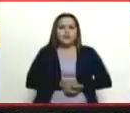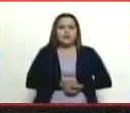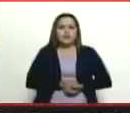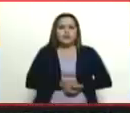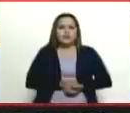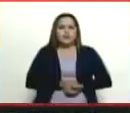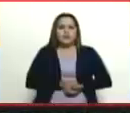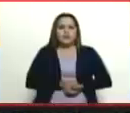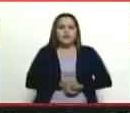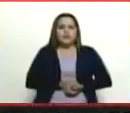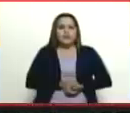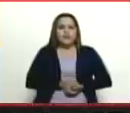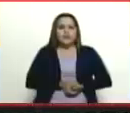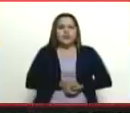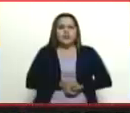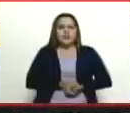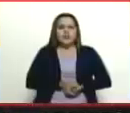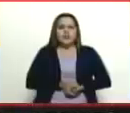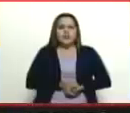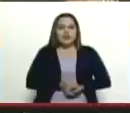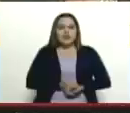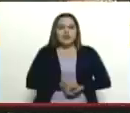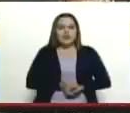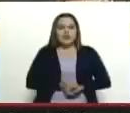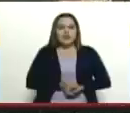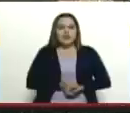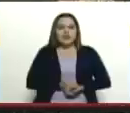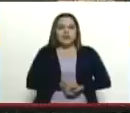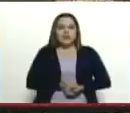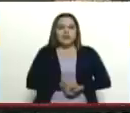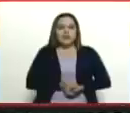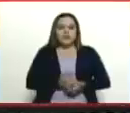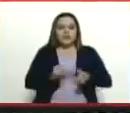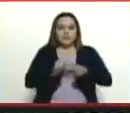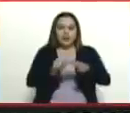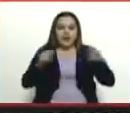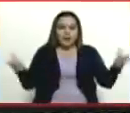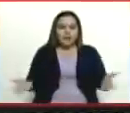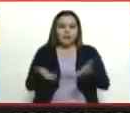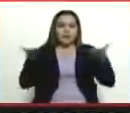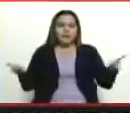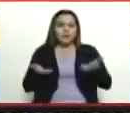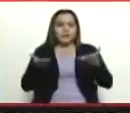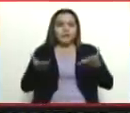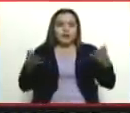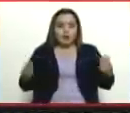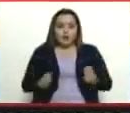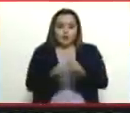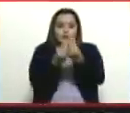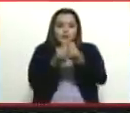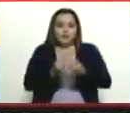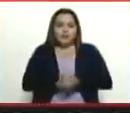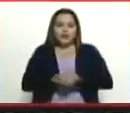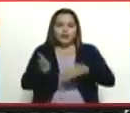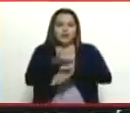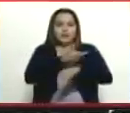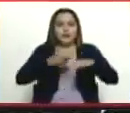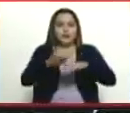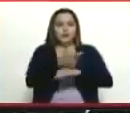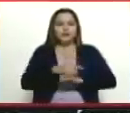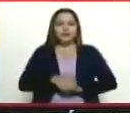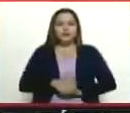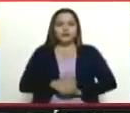nuestra revolución, para construir nuestro socialismo, para seguir avanzando, acompañando al gobierno bolivariano, al